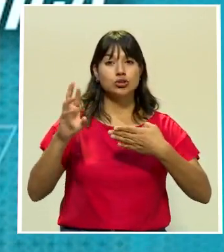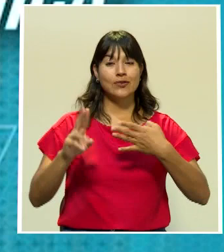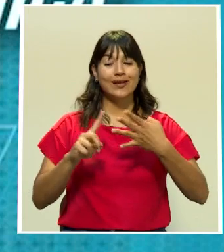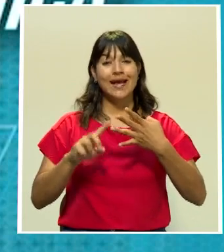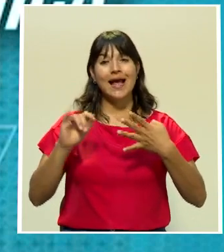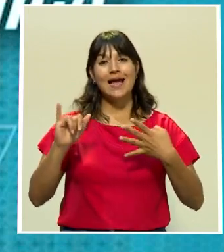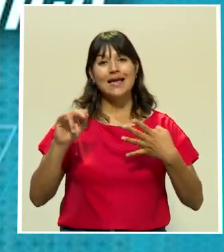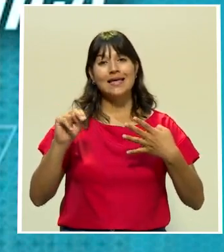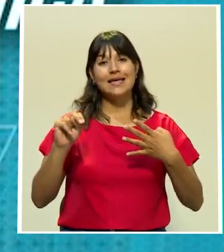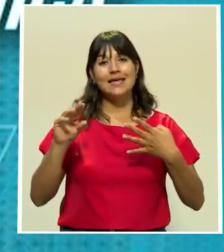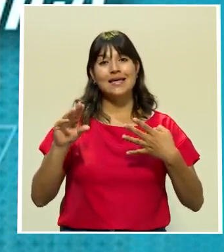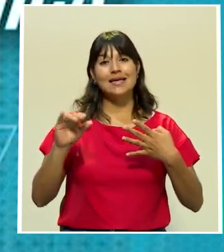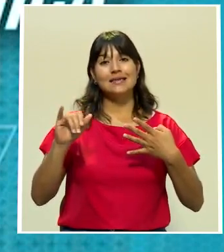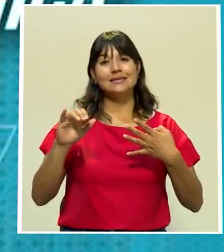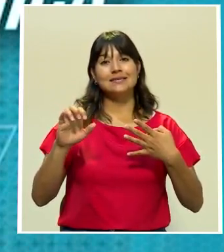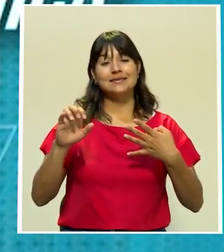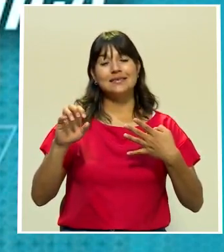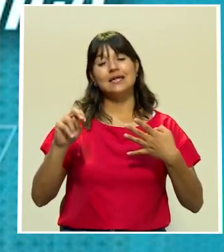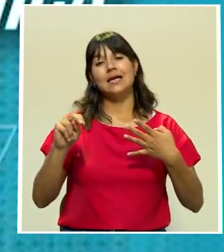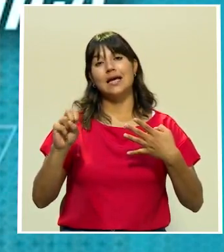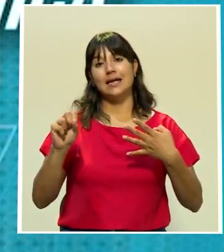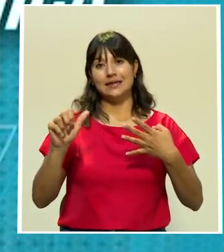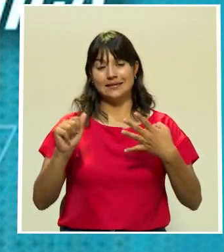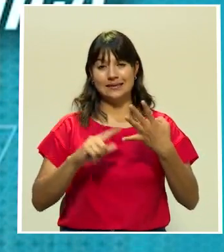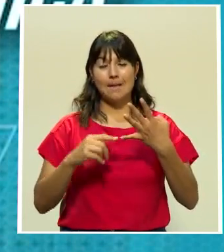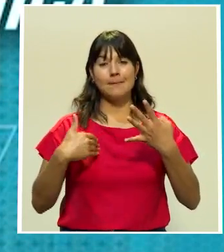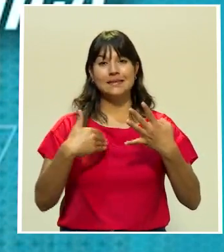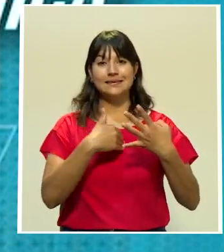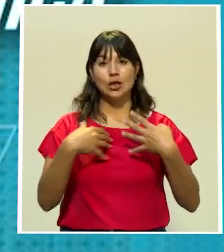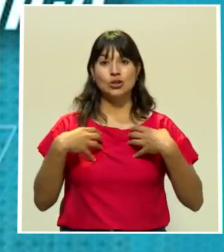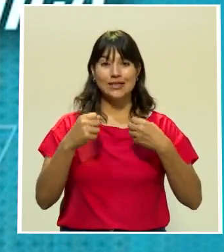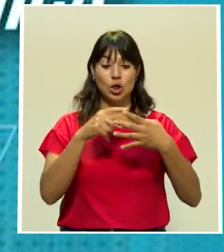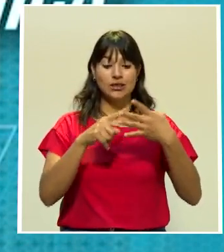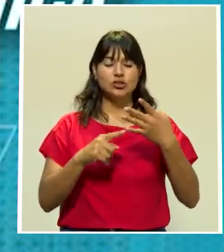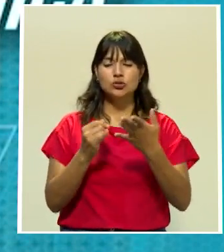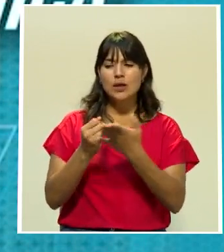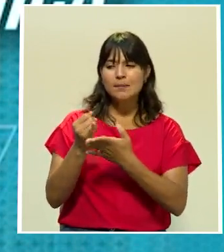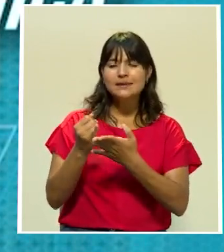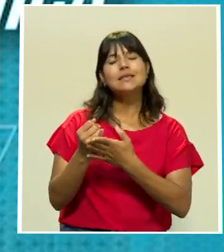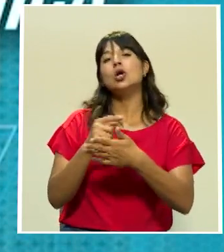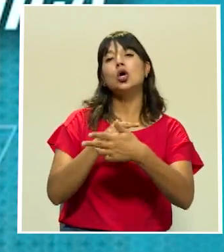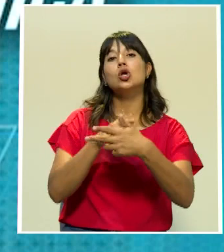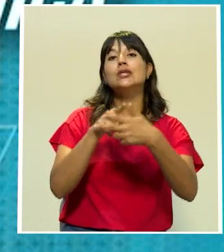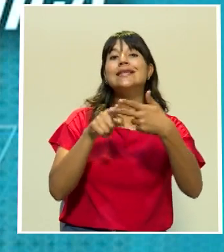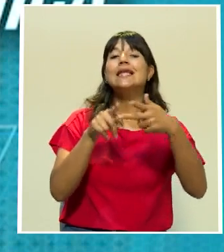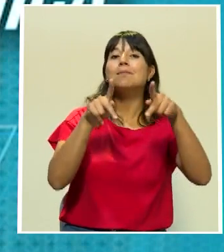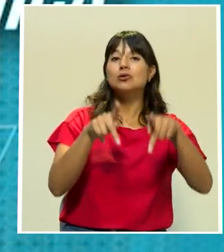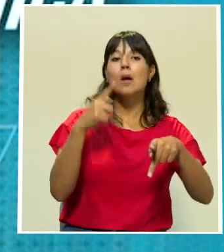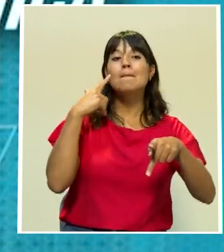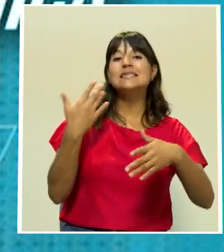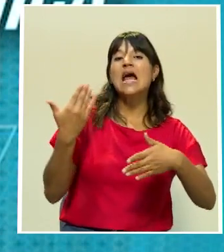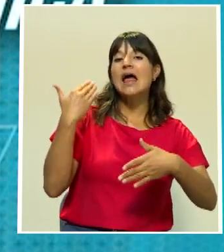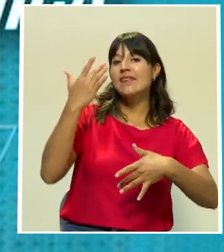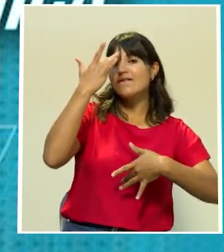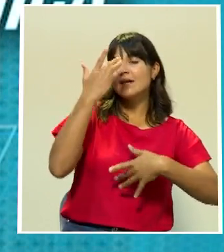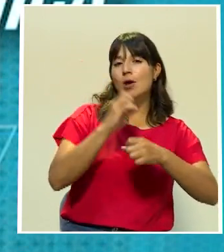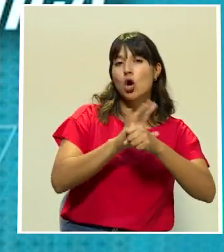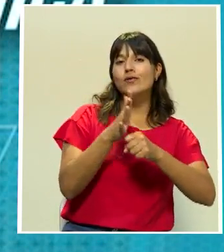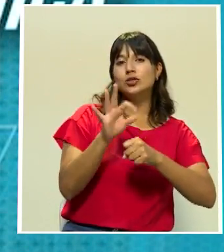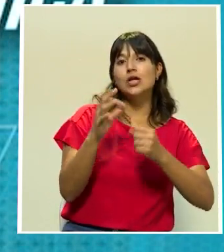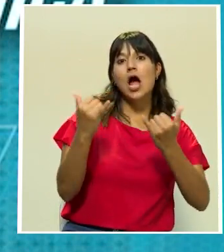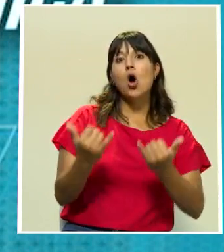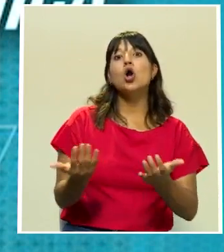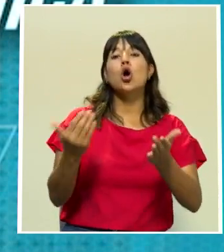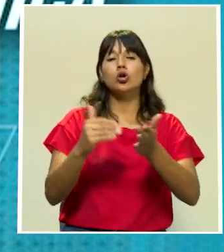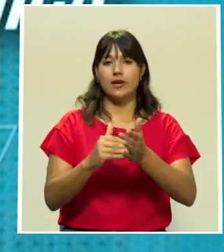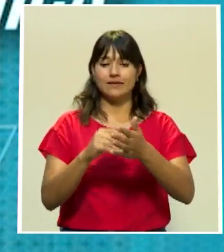Salud, analiza 3 posibles casos de reinfección por COVID-19, 2 personas vivas y una fallecida. Vale indicar